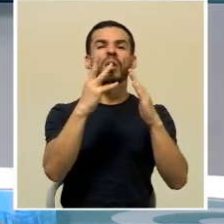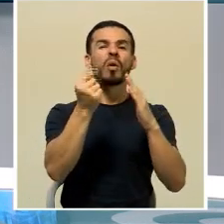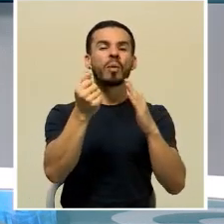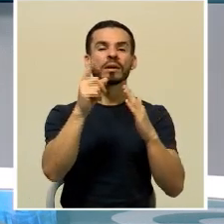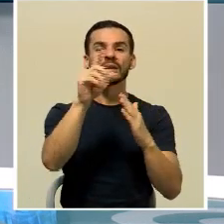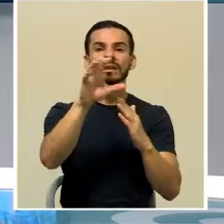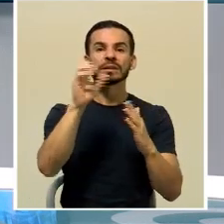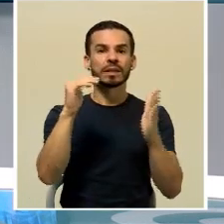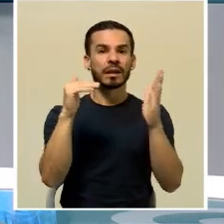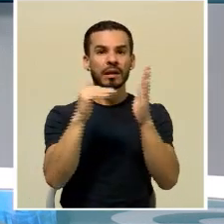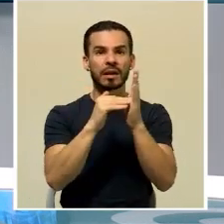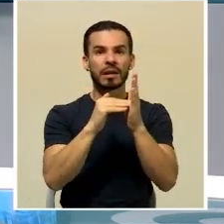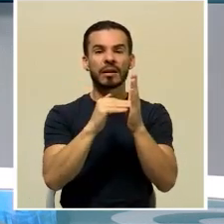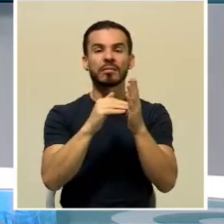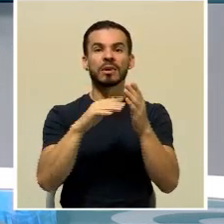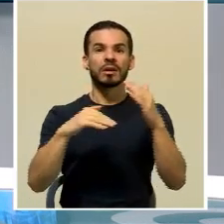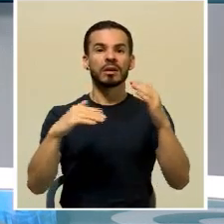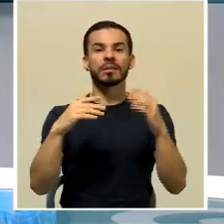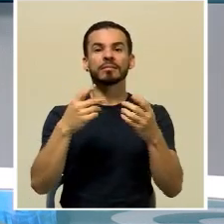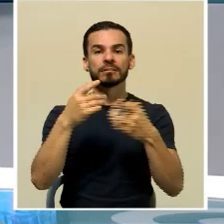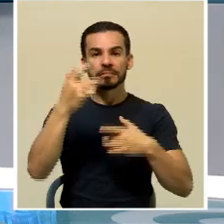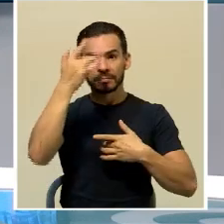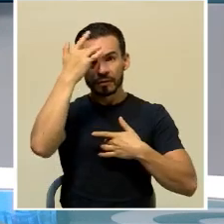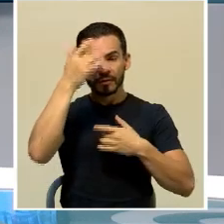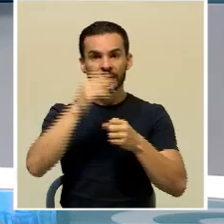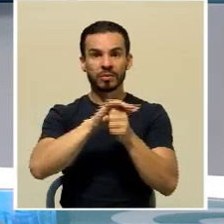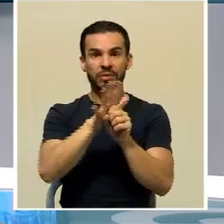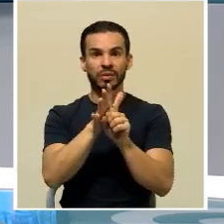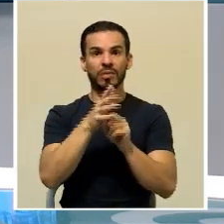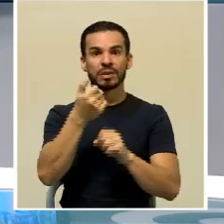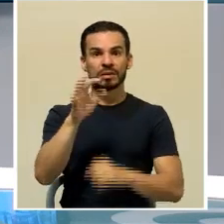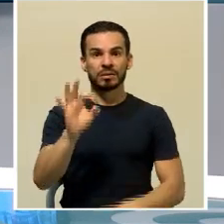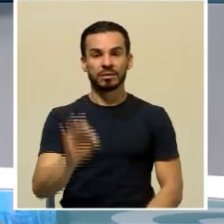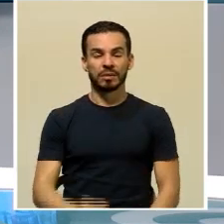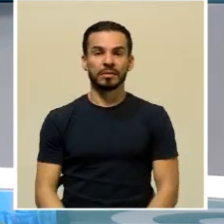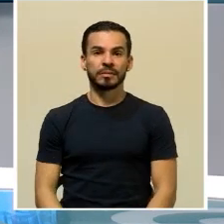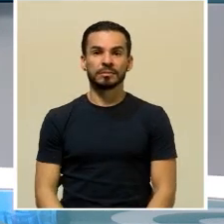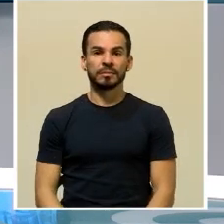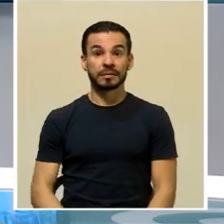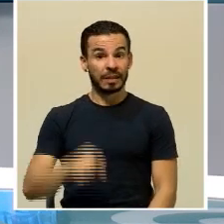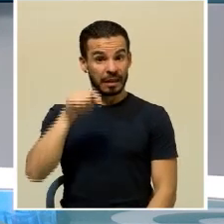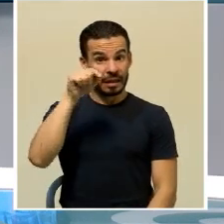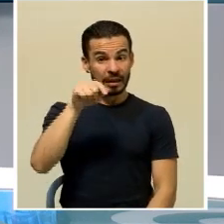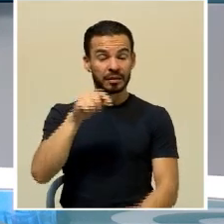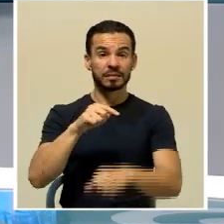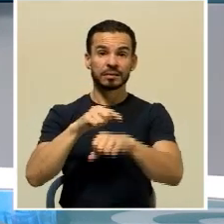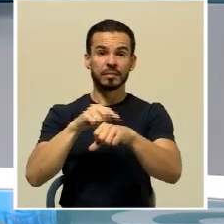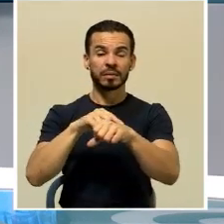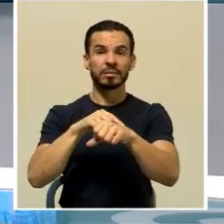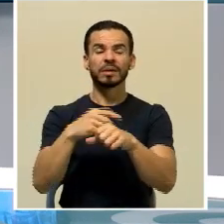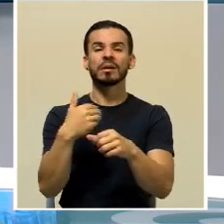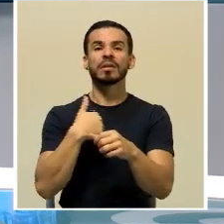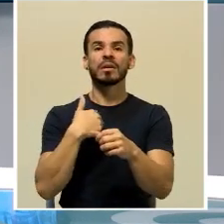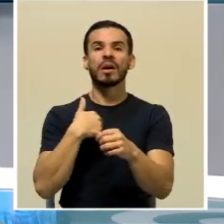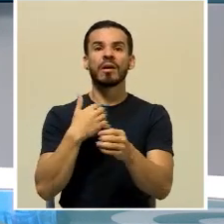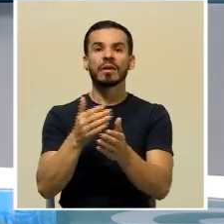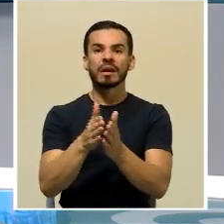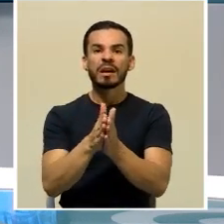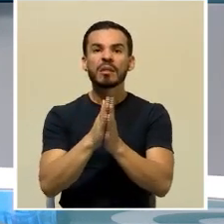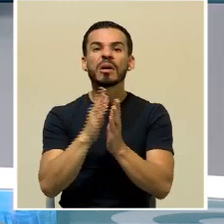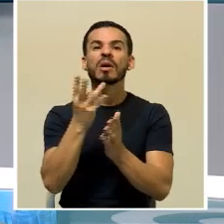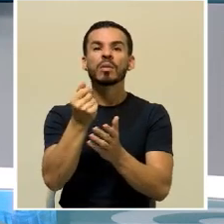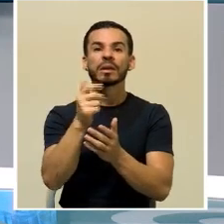a 100.000 casos acumulados de COVID-19 y para ese momento habría una demanda